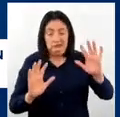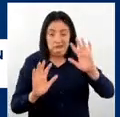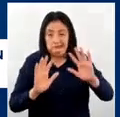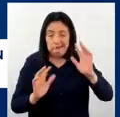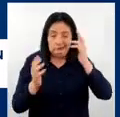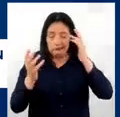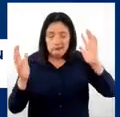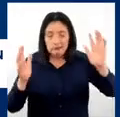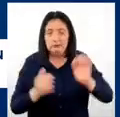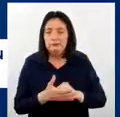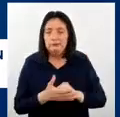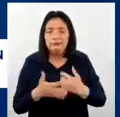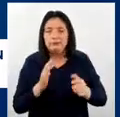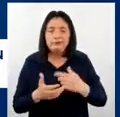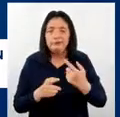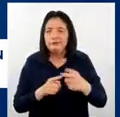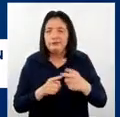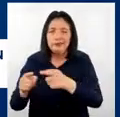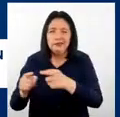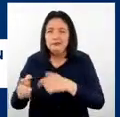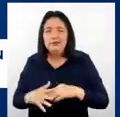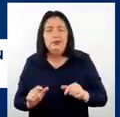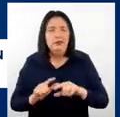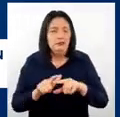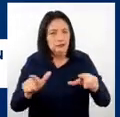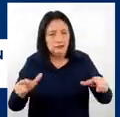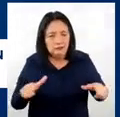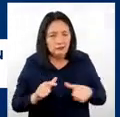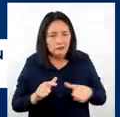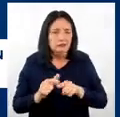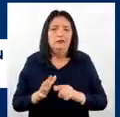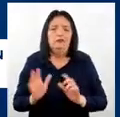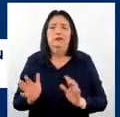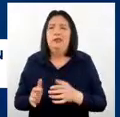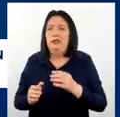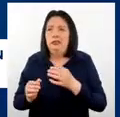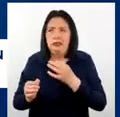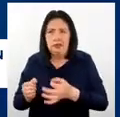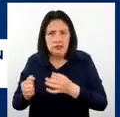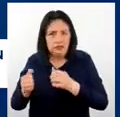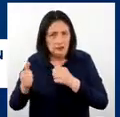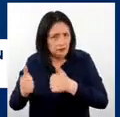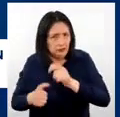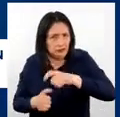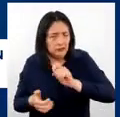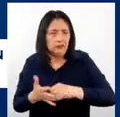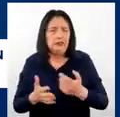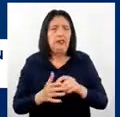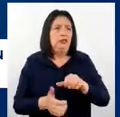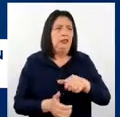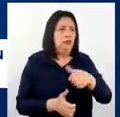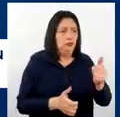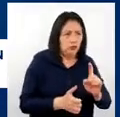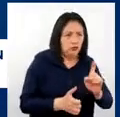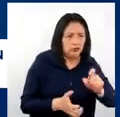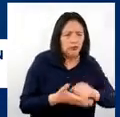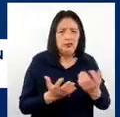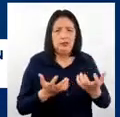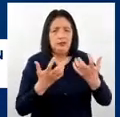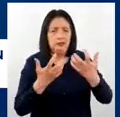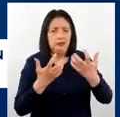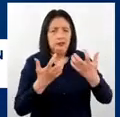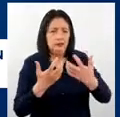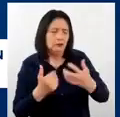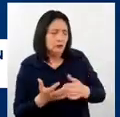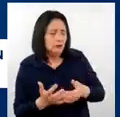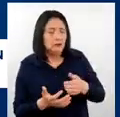no se hace una distinción entre espacios esenciales, de no esenciales, de entidades públicas o privadas, pero ya con este decreto